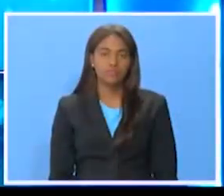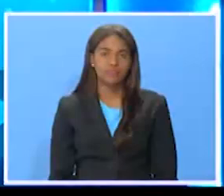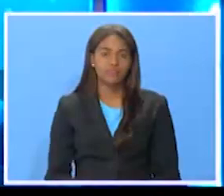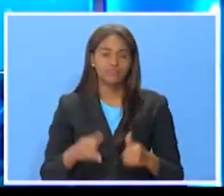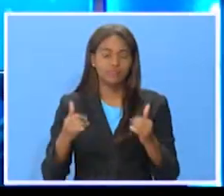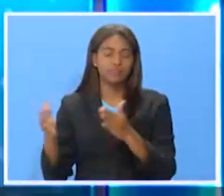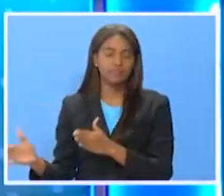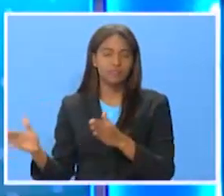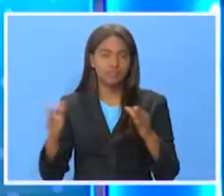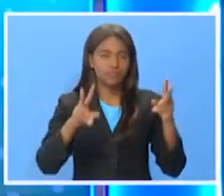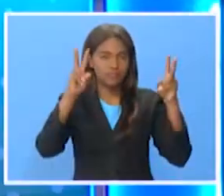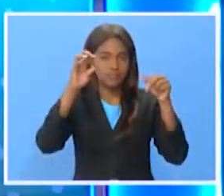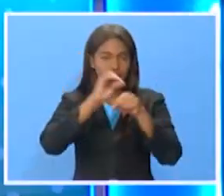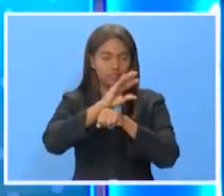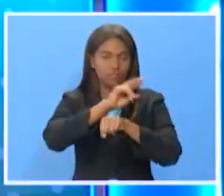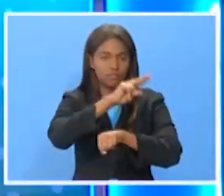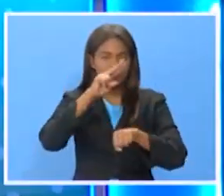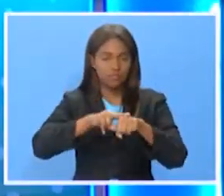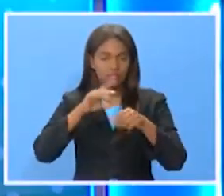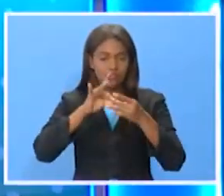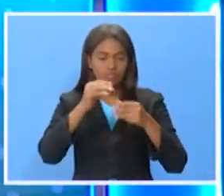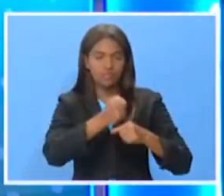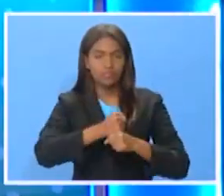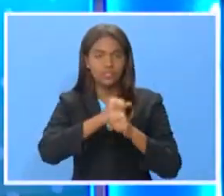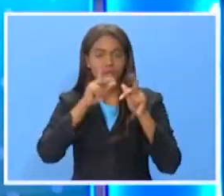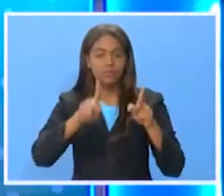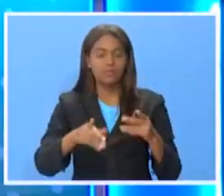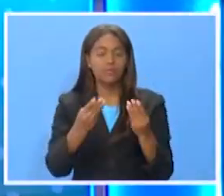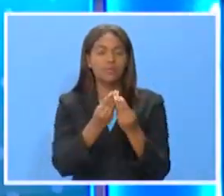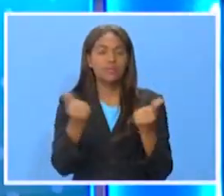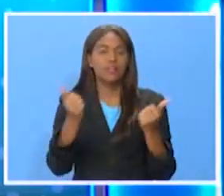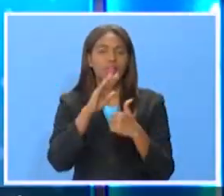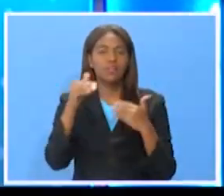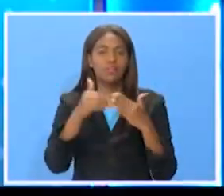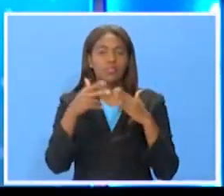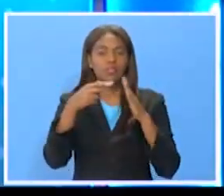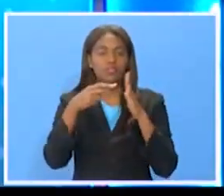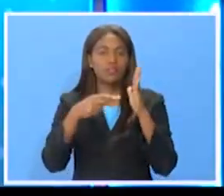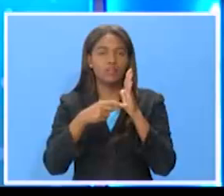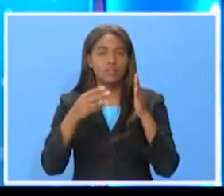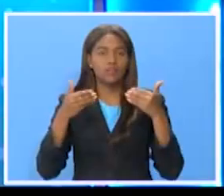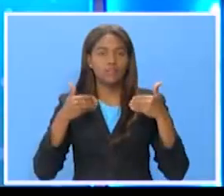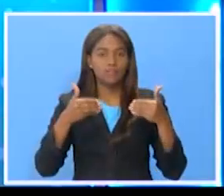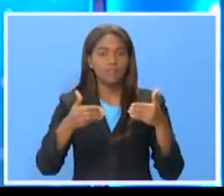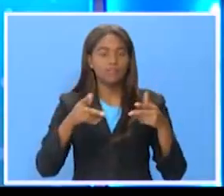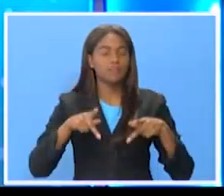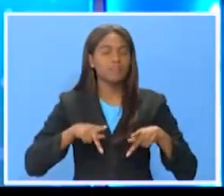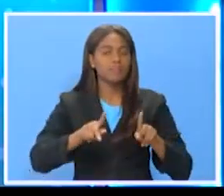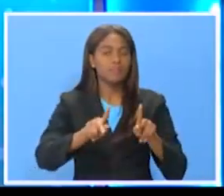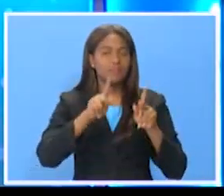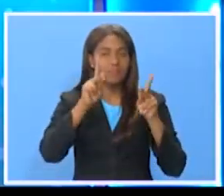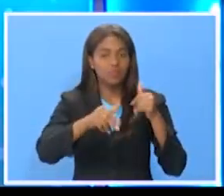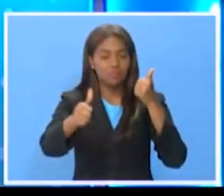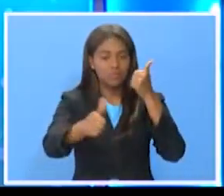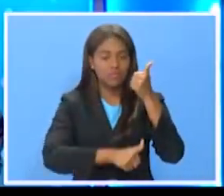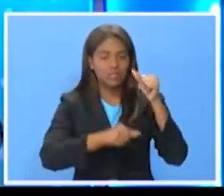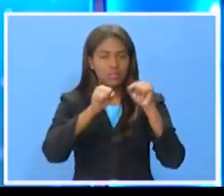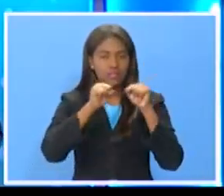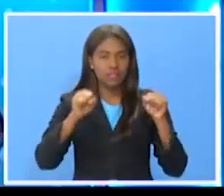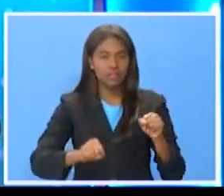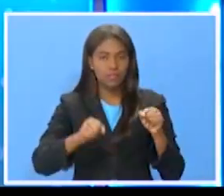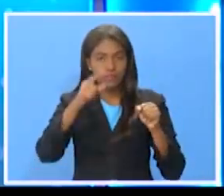Pasemos a otro tema. El Consejo Nacional de Seguridad Social eliminó los requisitos al procedimiento que permite que los afiliados al sistema